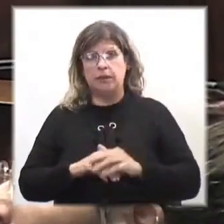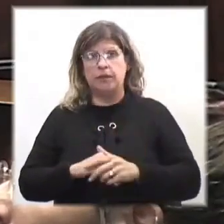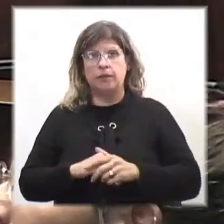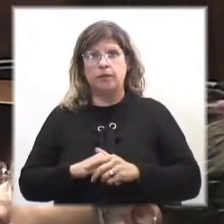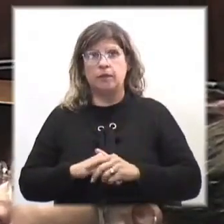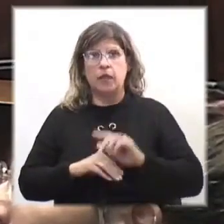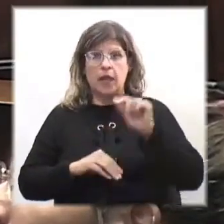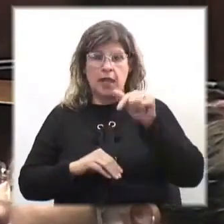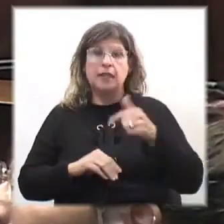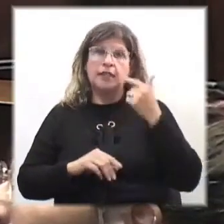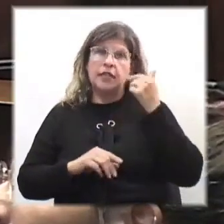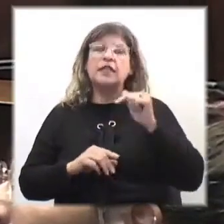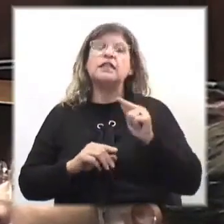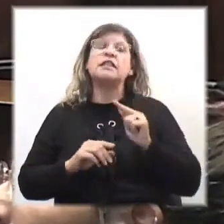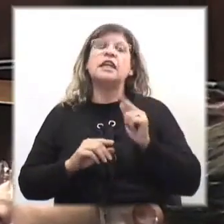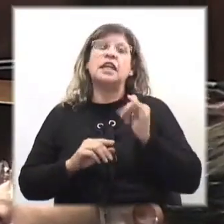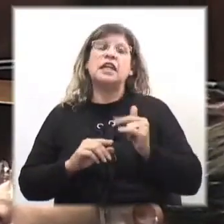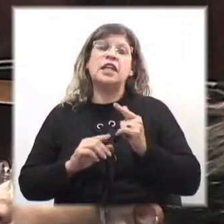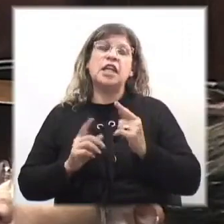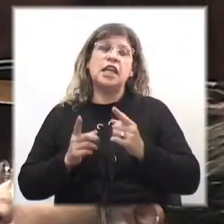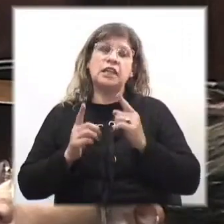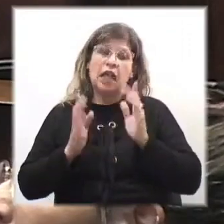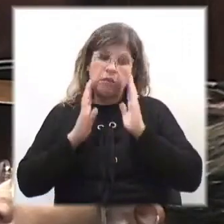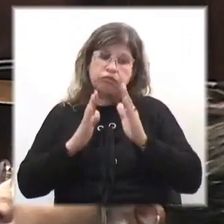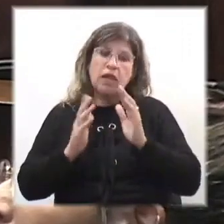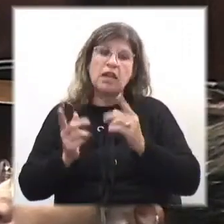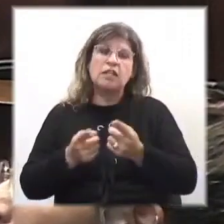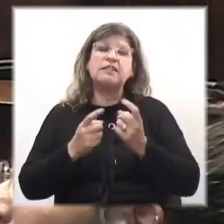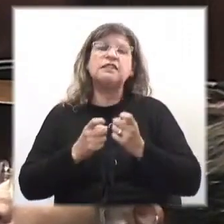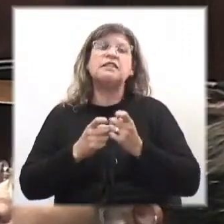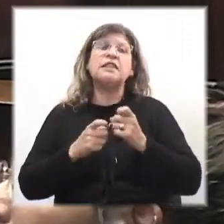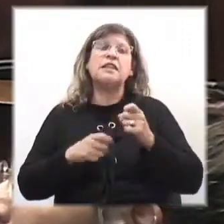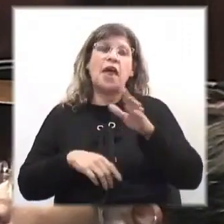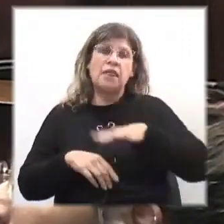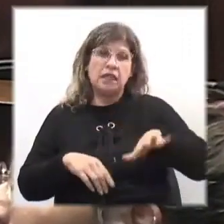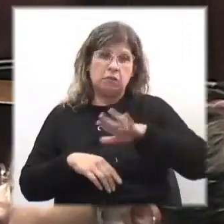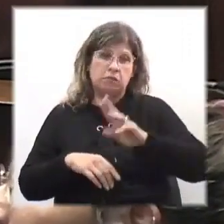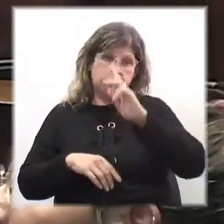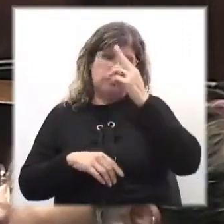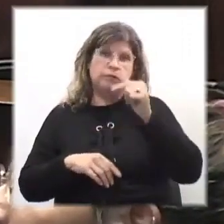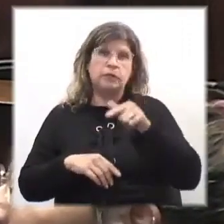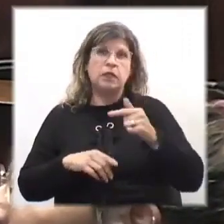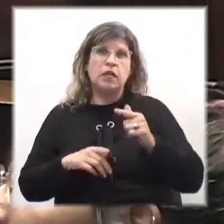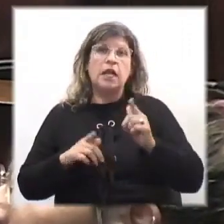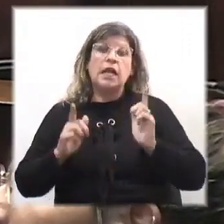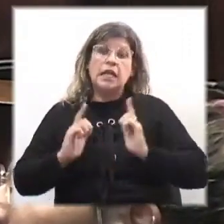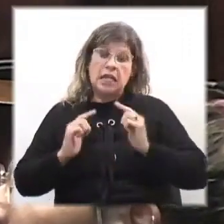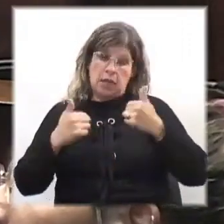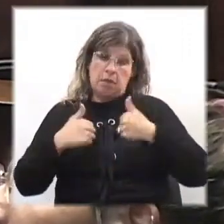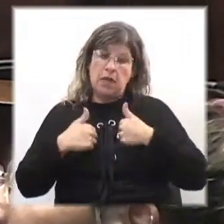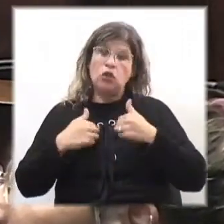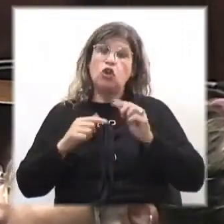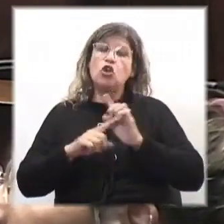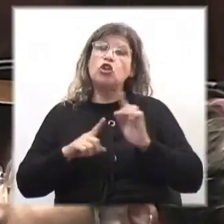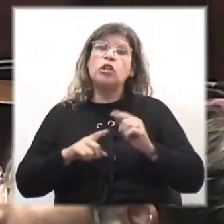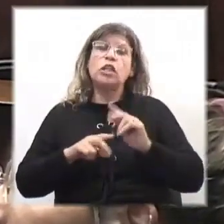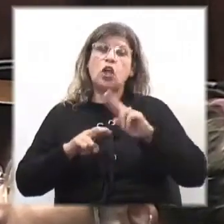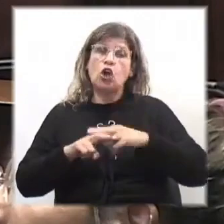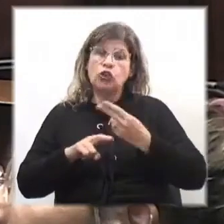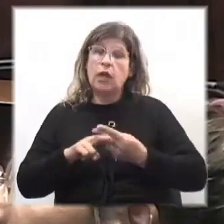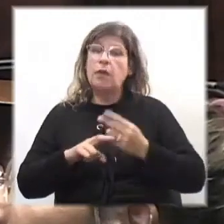está a la altura de la necesidad del Uruguay de su gente y espero no tener que volver a escuchar